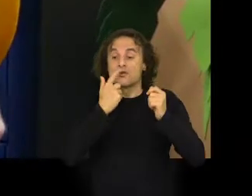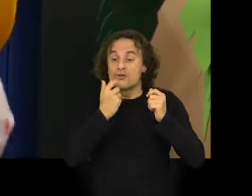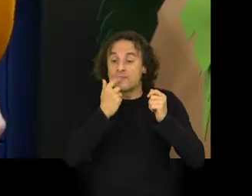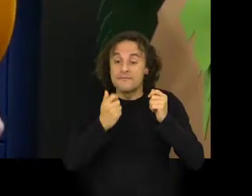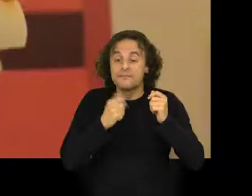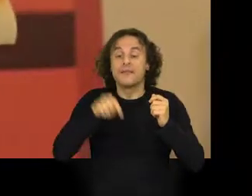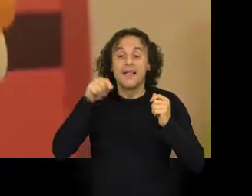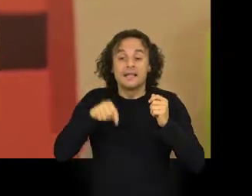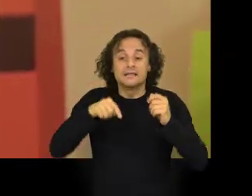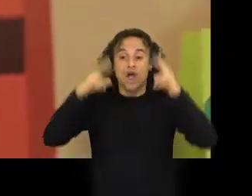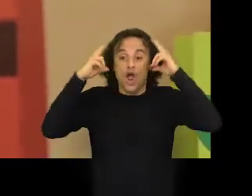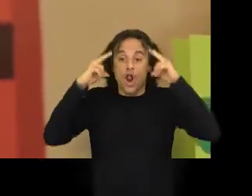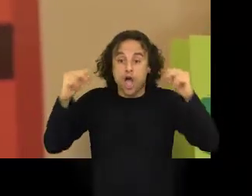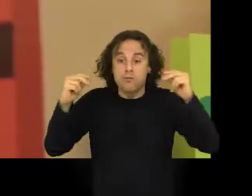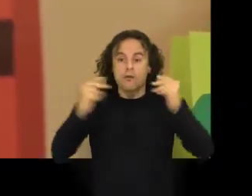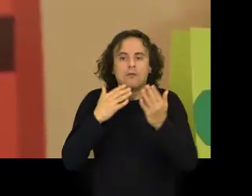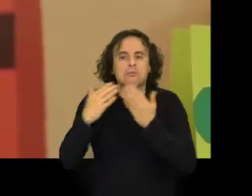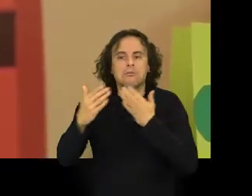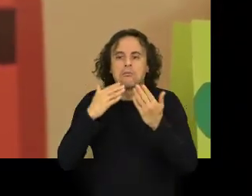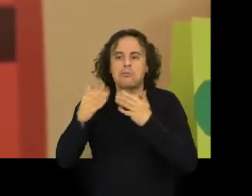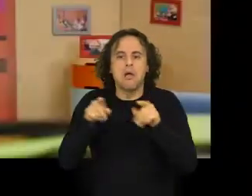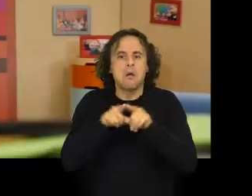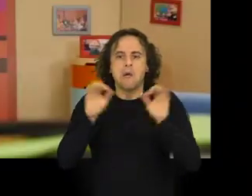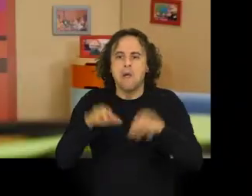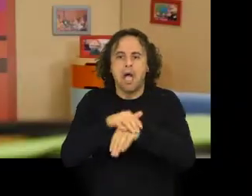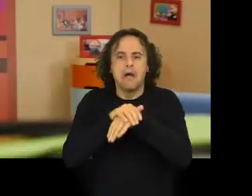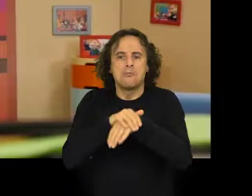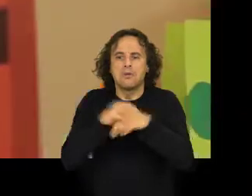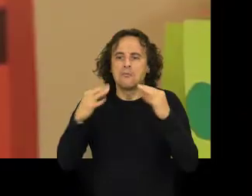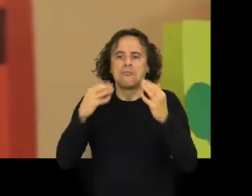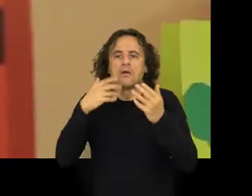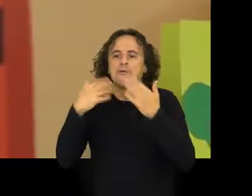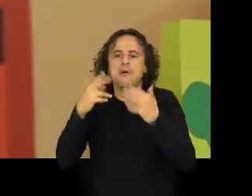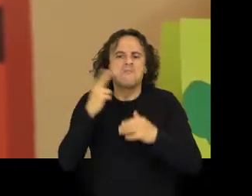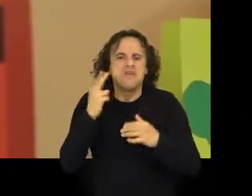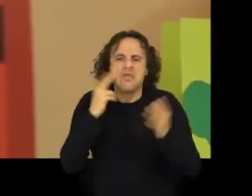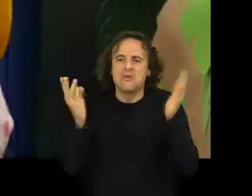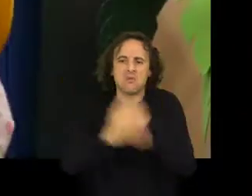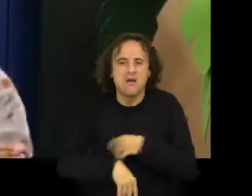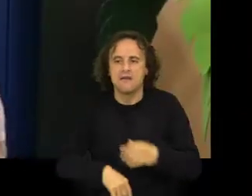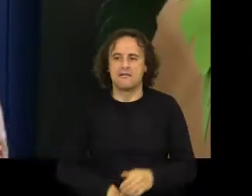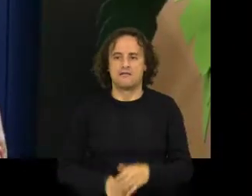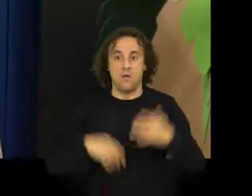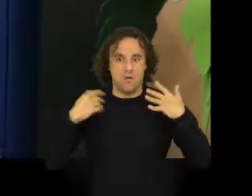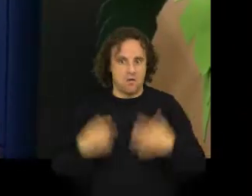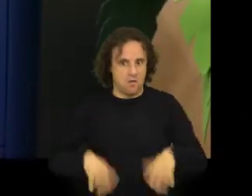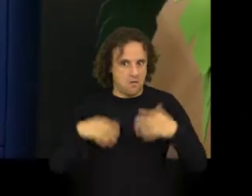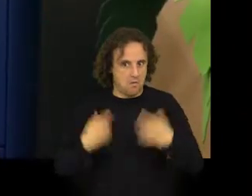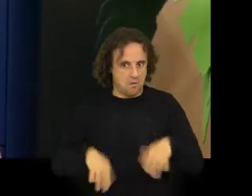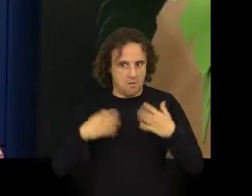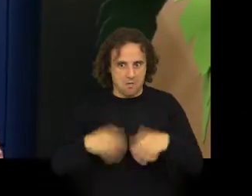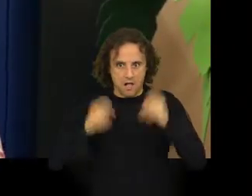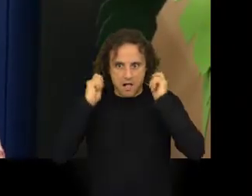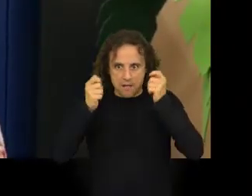Carapuchiña Vermella falou co lobo feroz como se falase cunha amiga da escola, sen medo ningún. Ai,